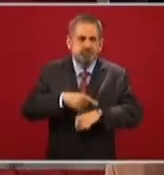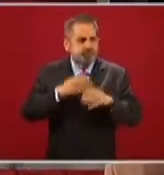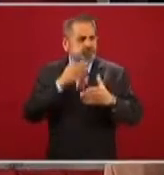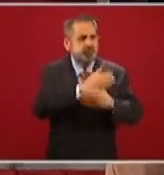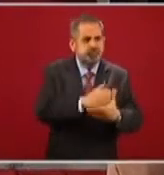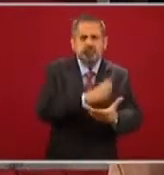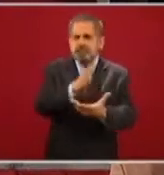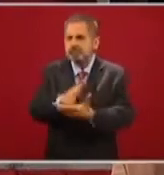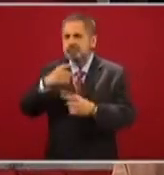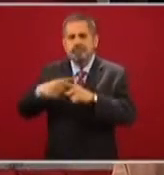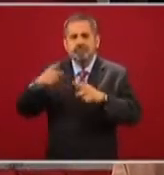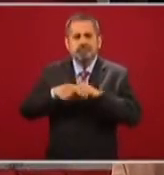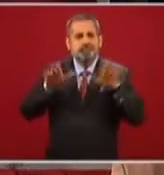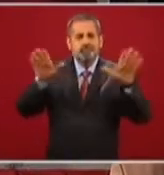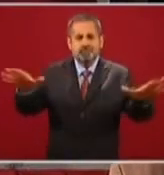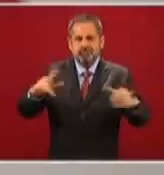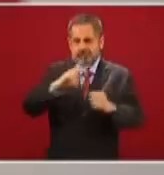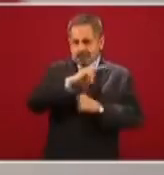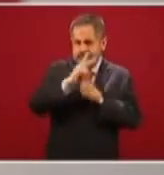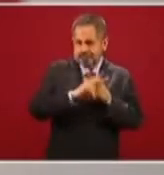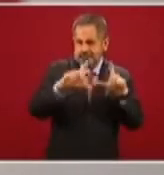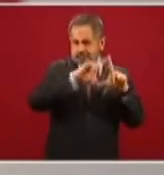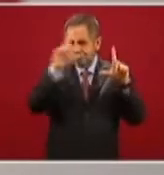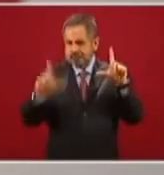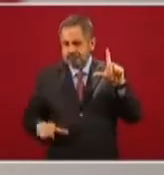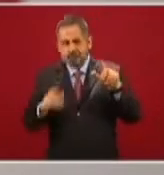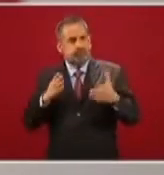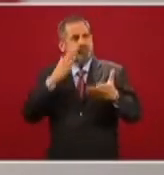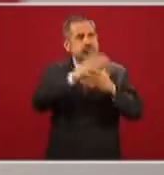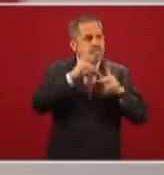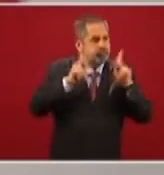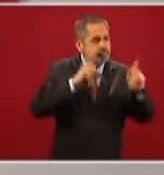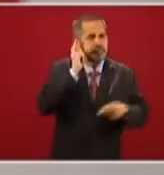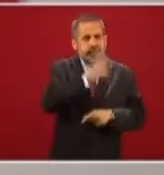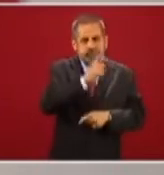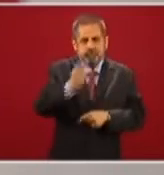diferentes aeropuertos del país. En primer lugar fue el Aeropuerto